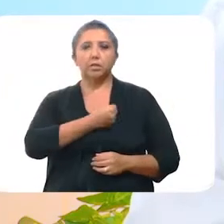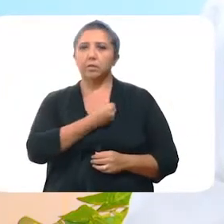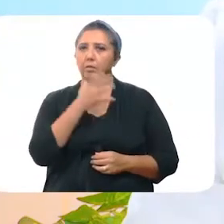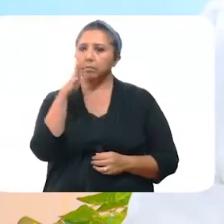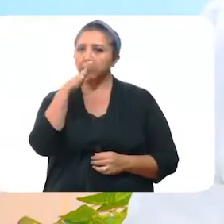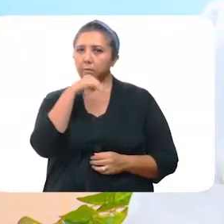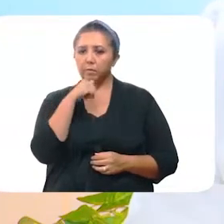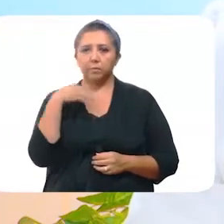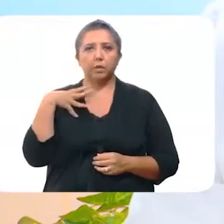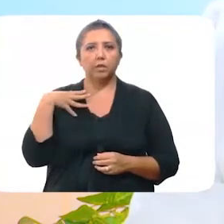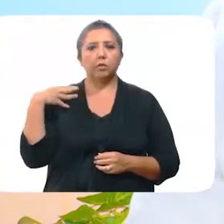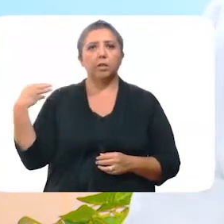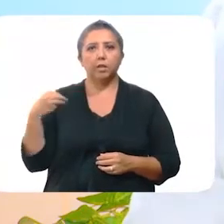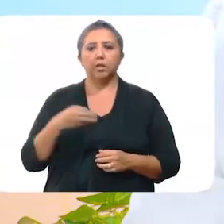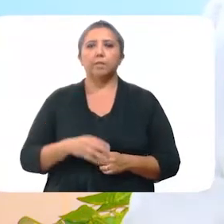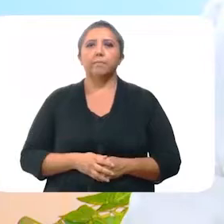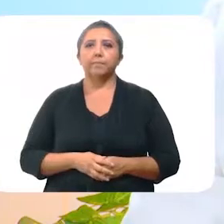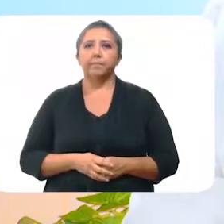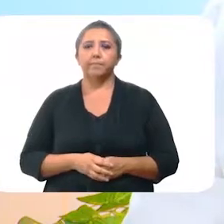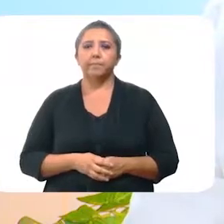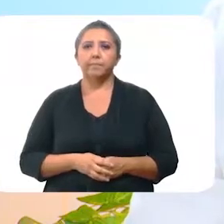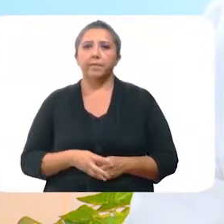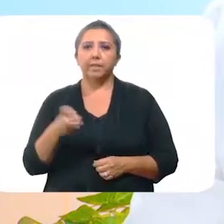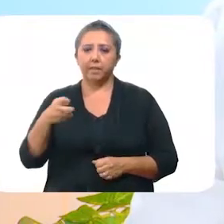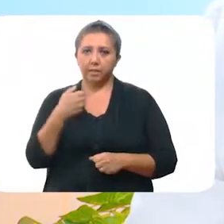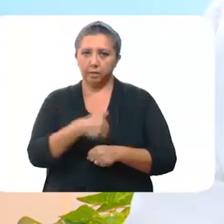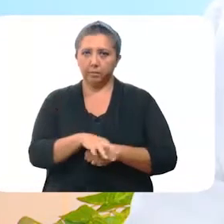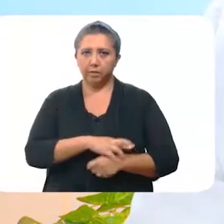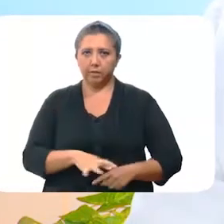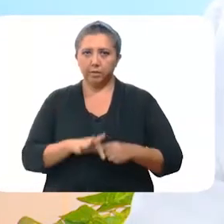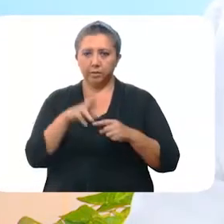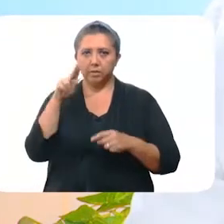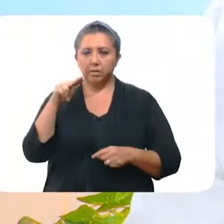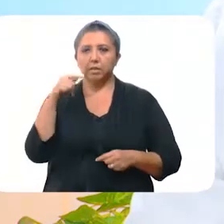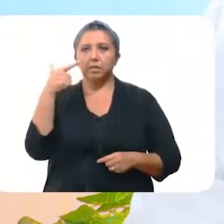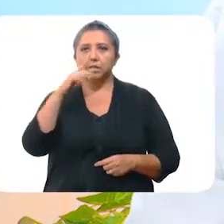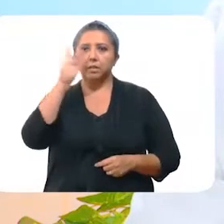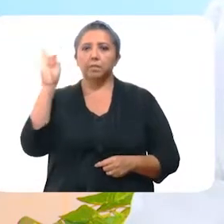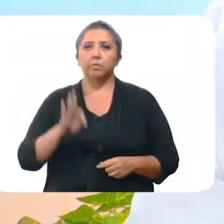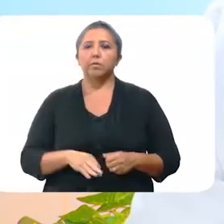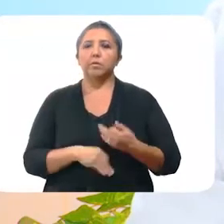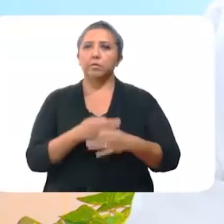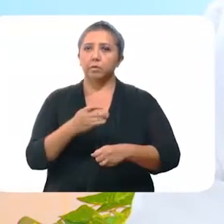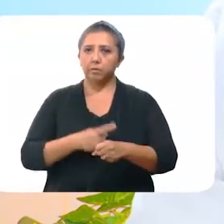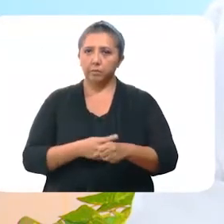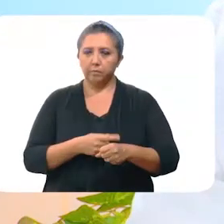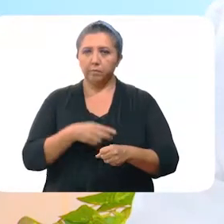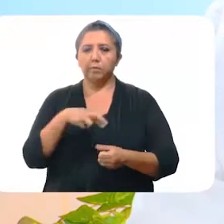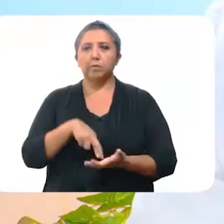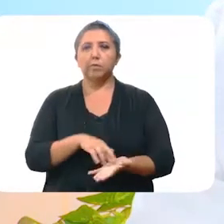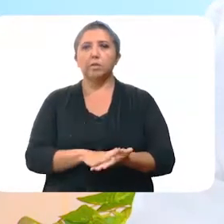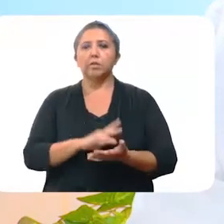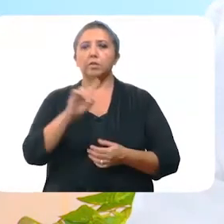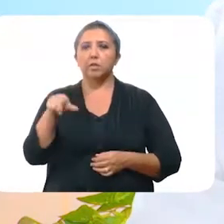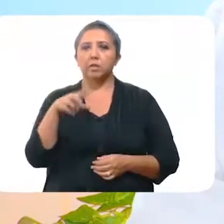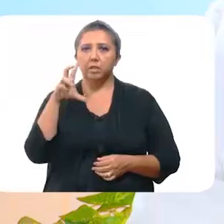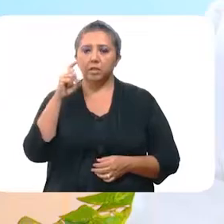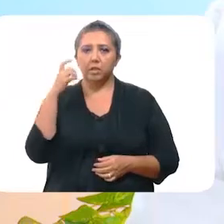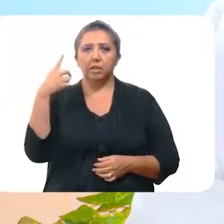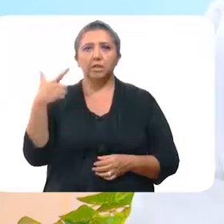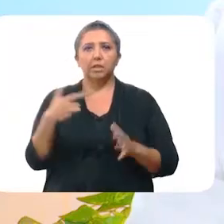no presentan síntomas ni pueden contagiar. Esta cifra representa el 87% del total de contagios registrados, que